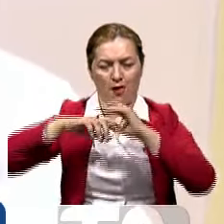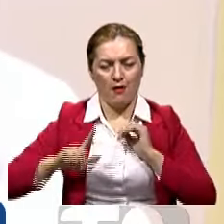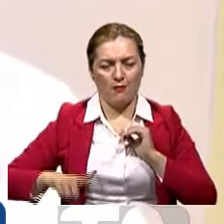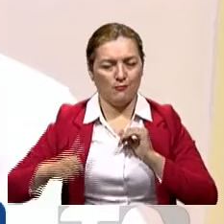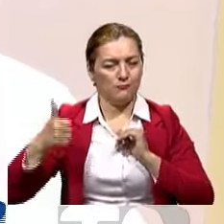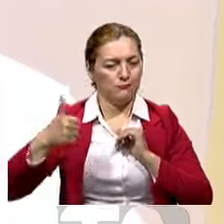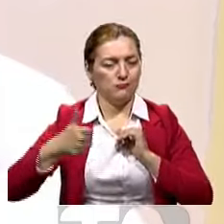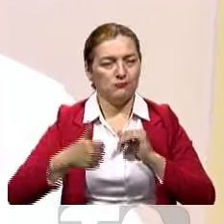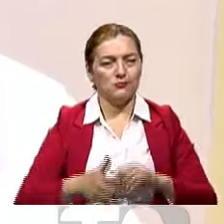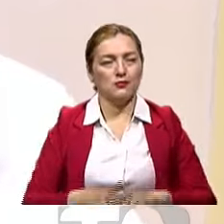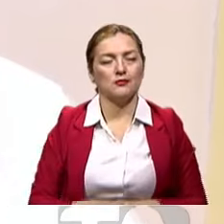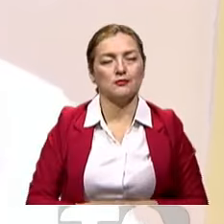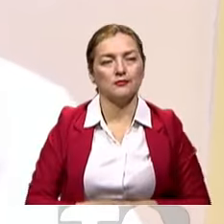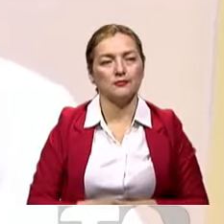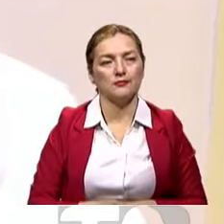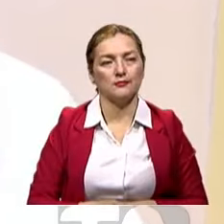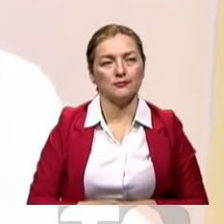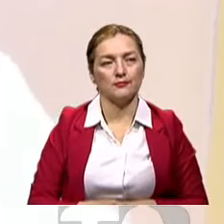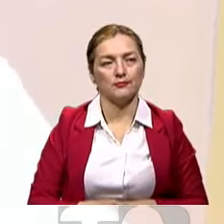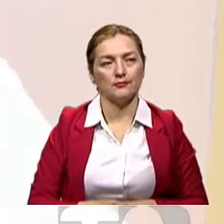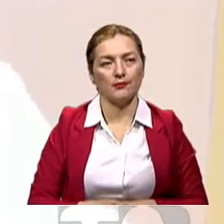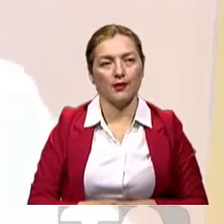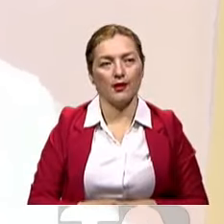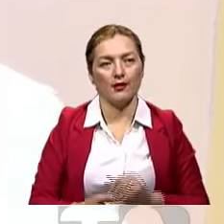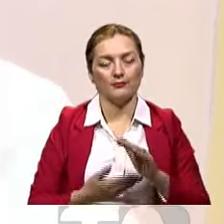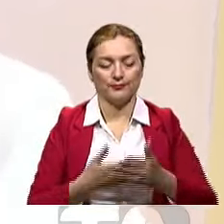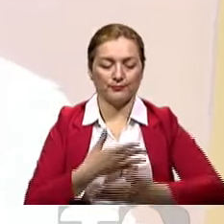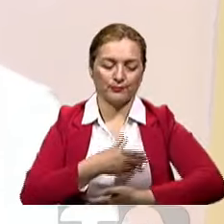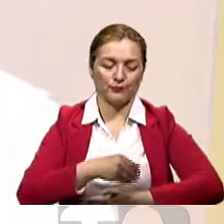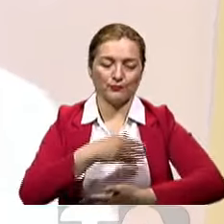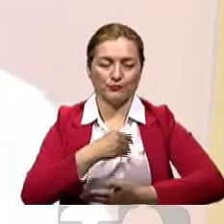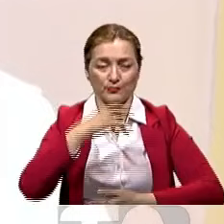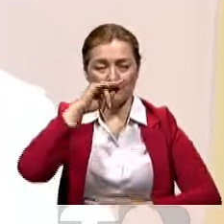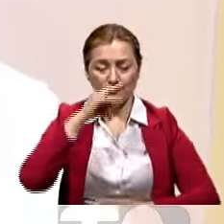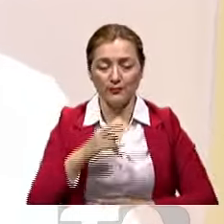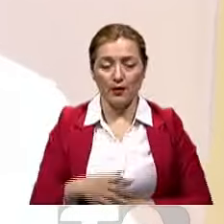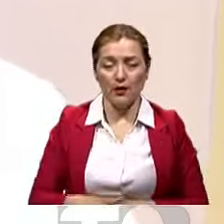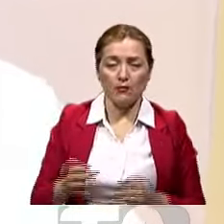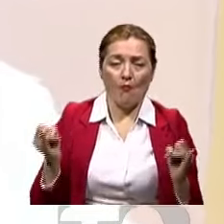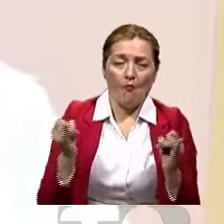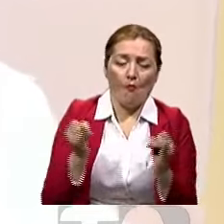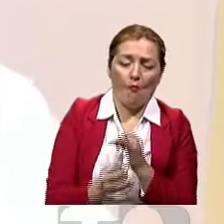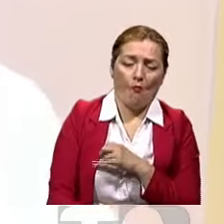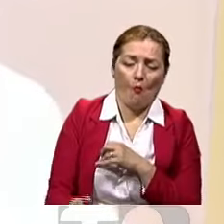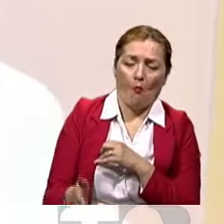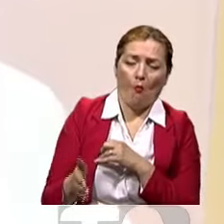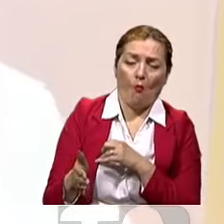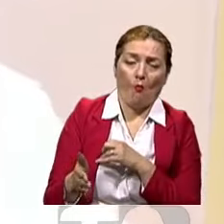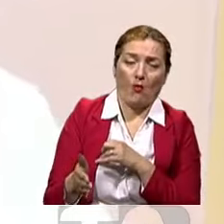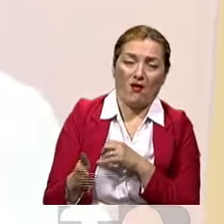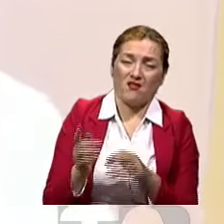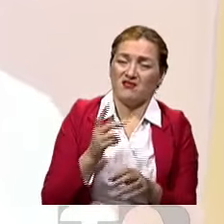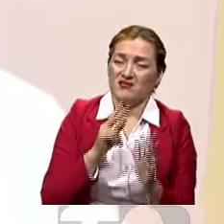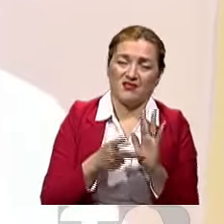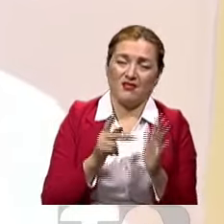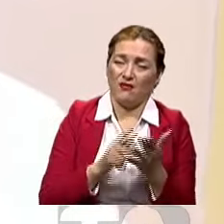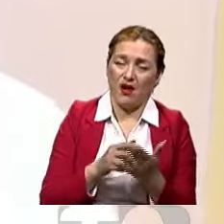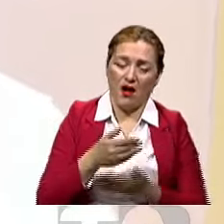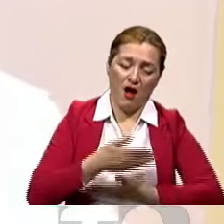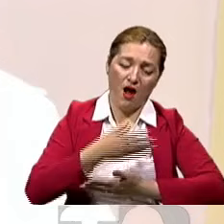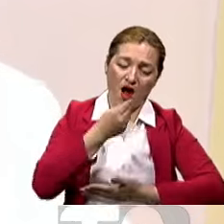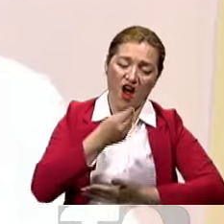lactancia también evita que los niños sean desnutridos. Cuando los niños hay desnutrición, obviamente van a tener una deficiencia en el